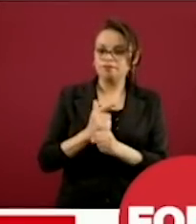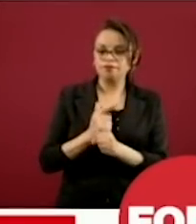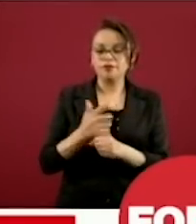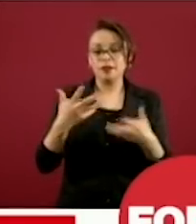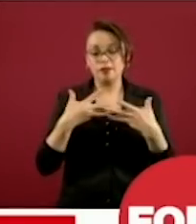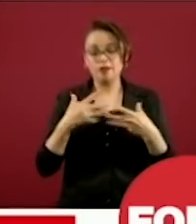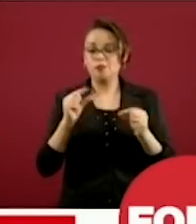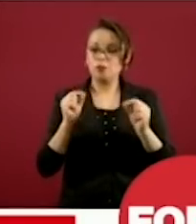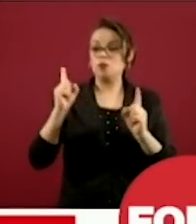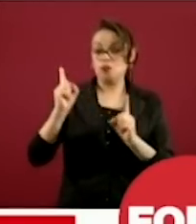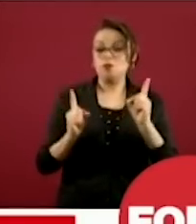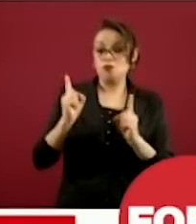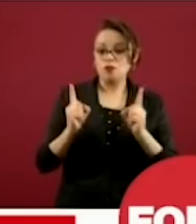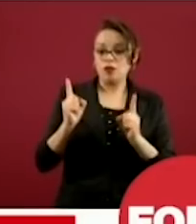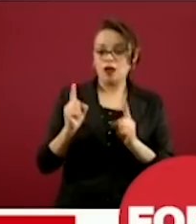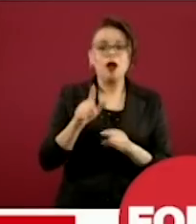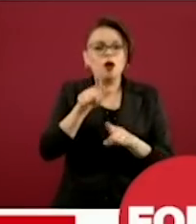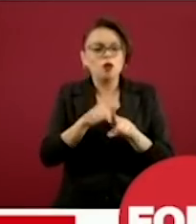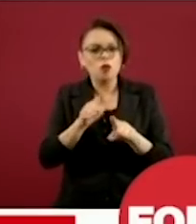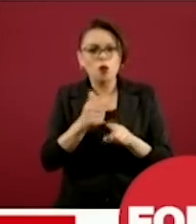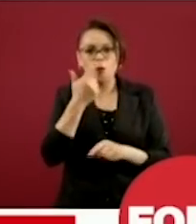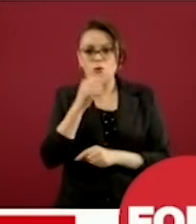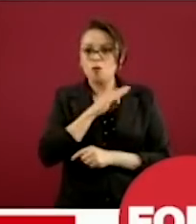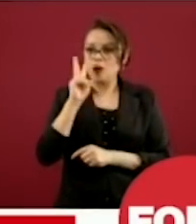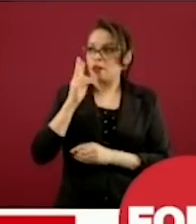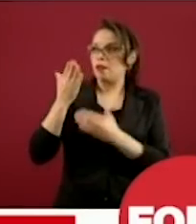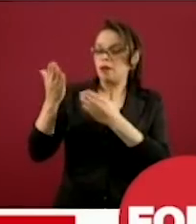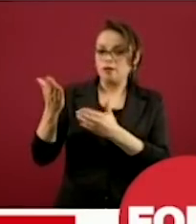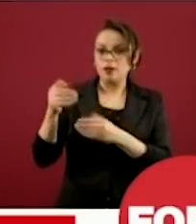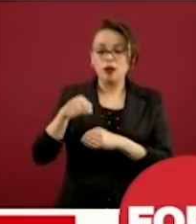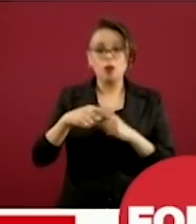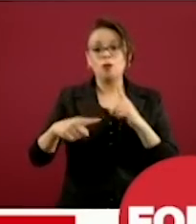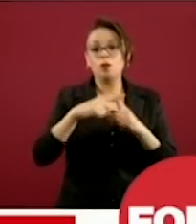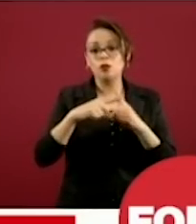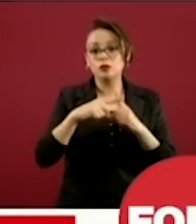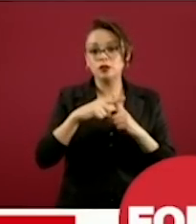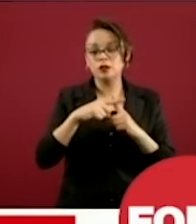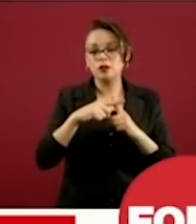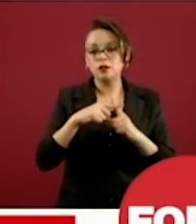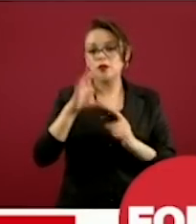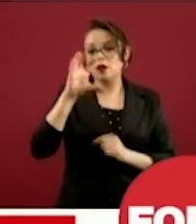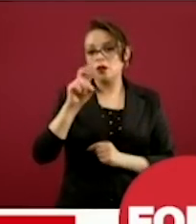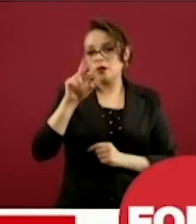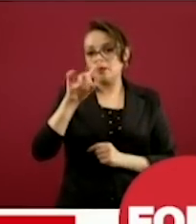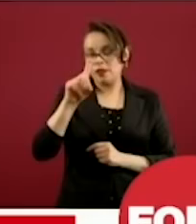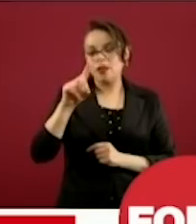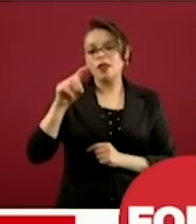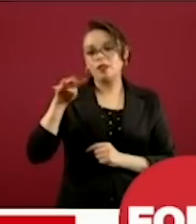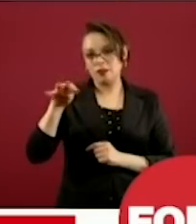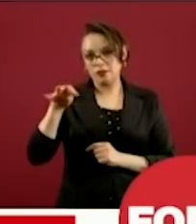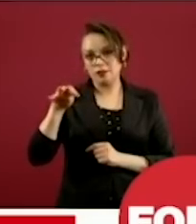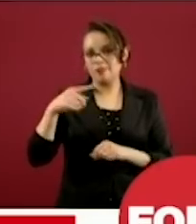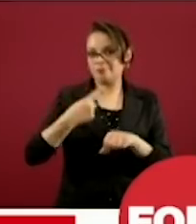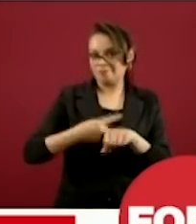sospechosos, las que están en color rojo representan las que fueron positivas a COVID-19 y las que están en